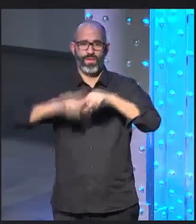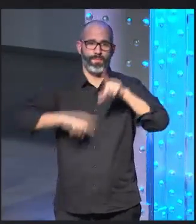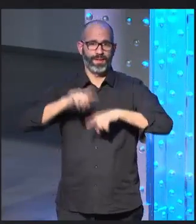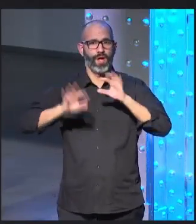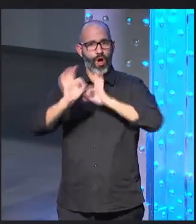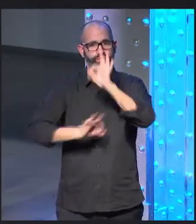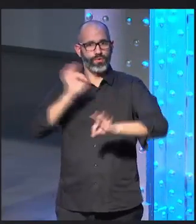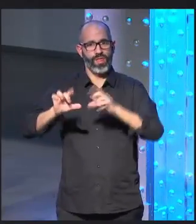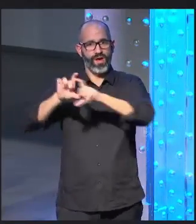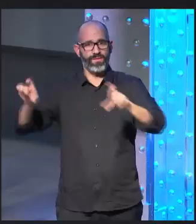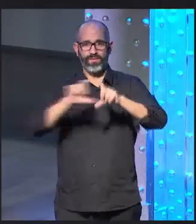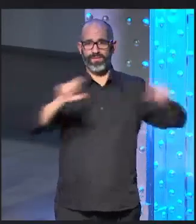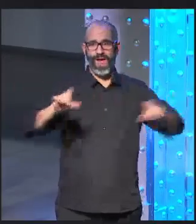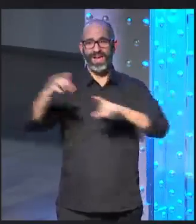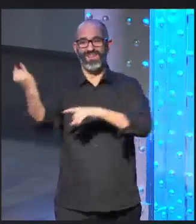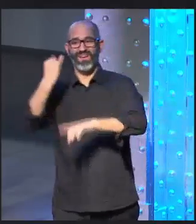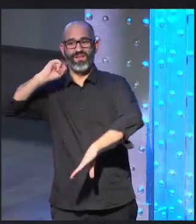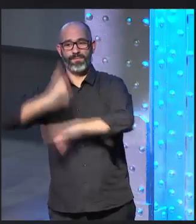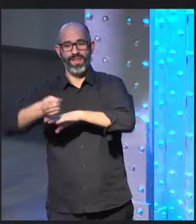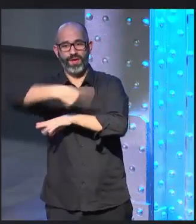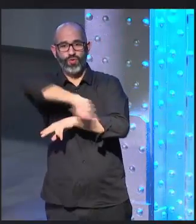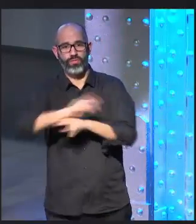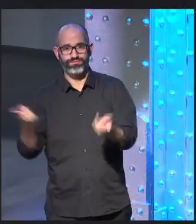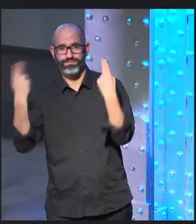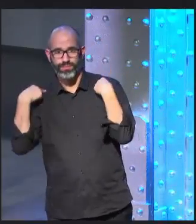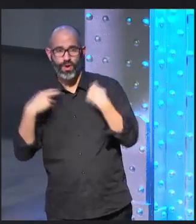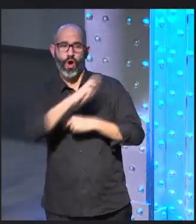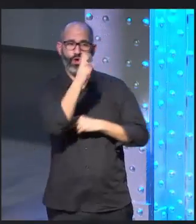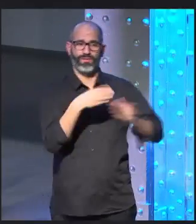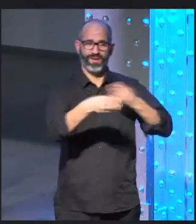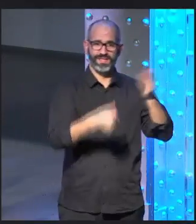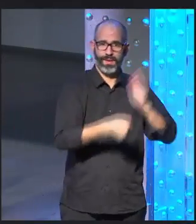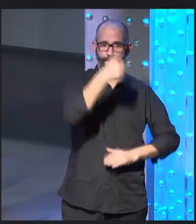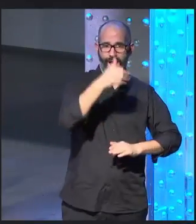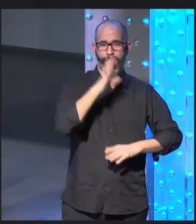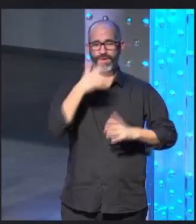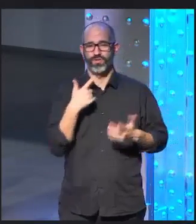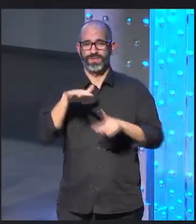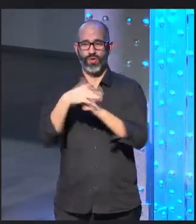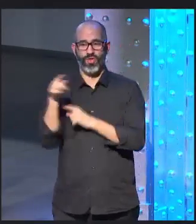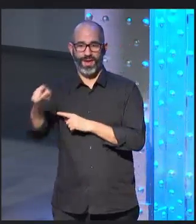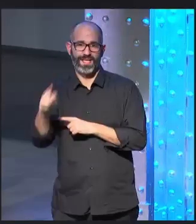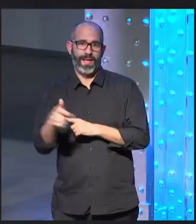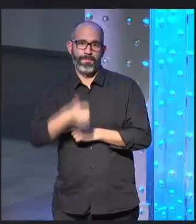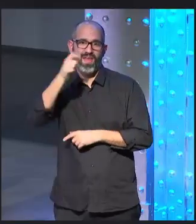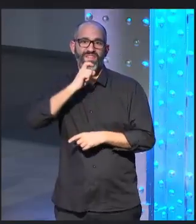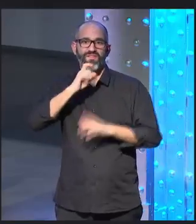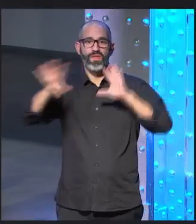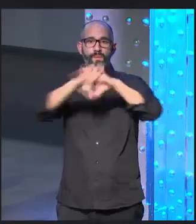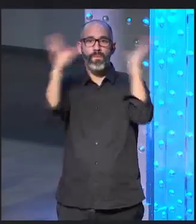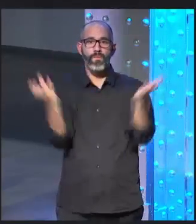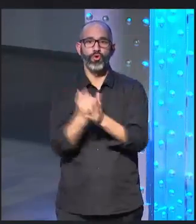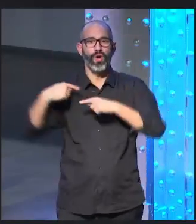organización vertical donde el jefe manda y los de abajo obedecen y no cuestionan al jefe, que esto se lleva bastante complicado en este mundo